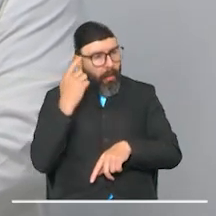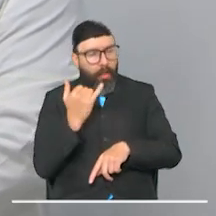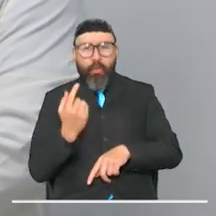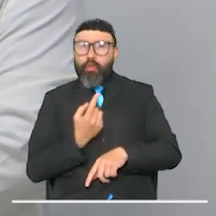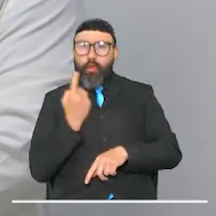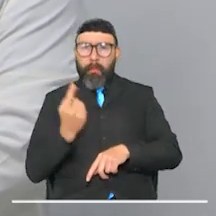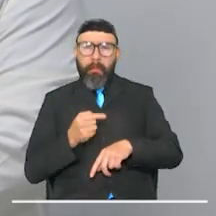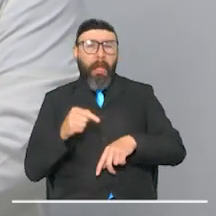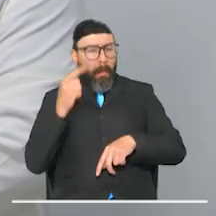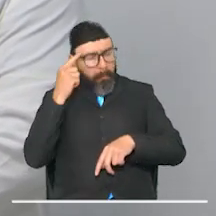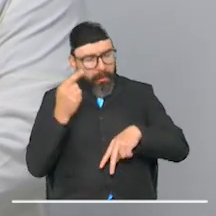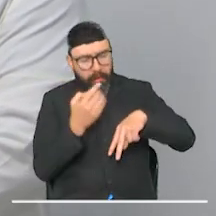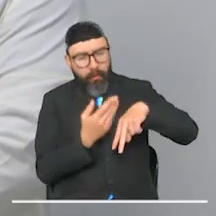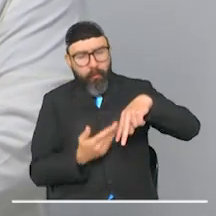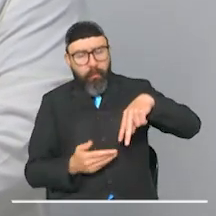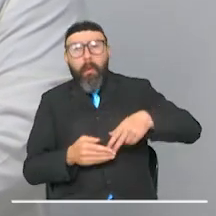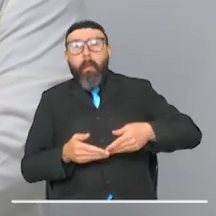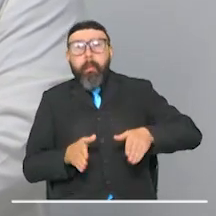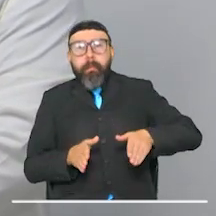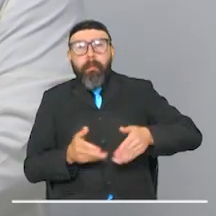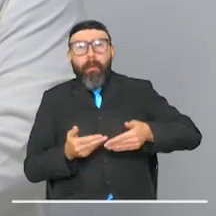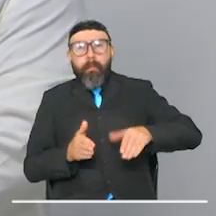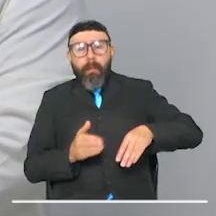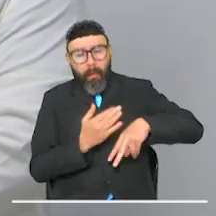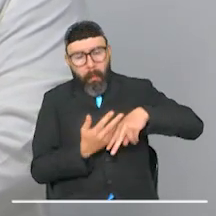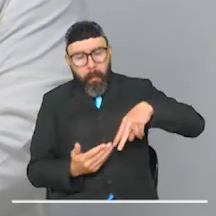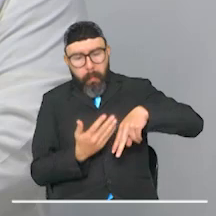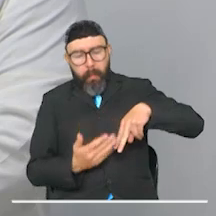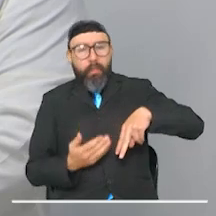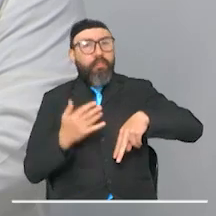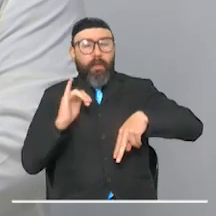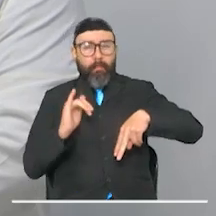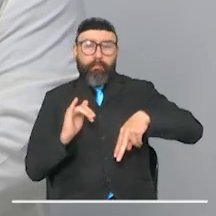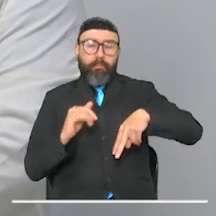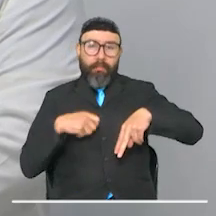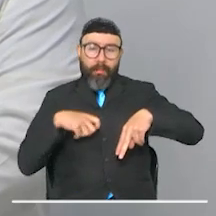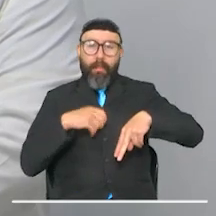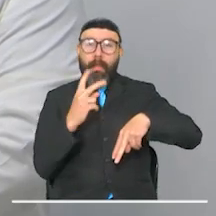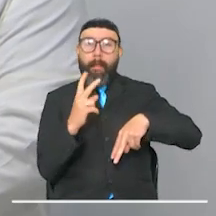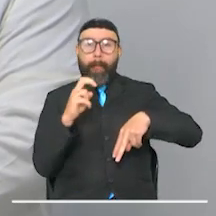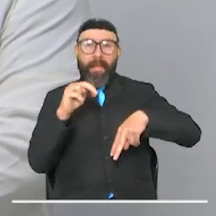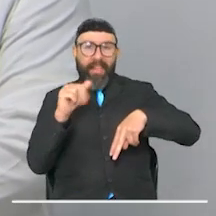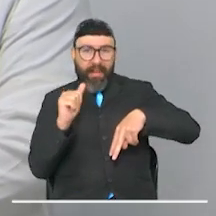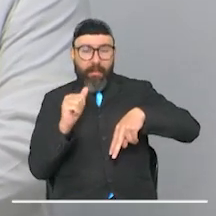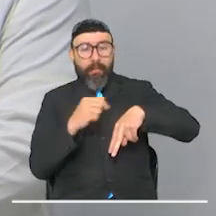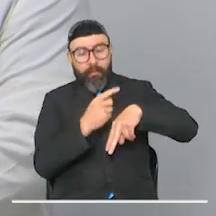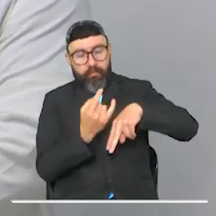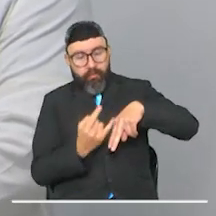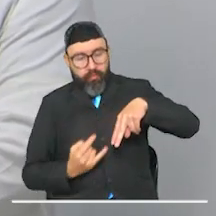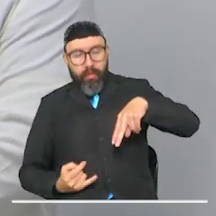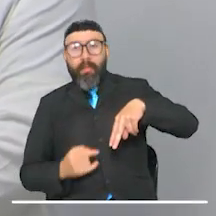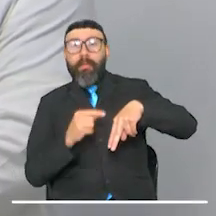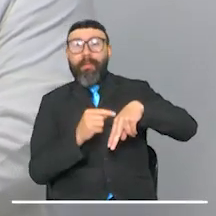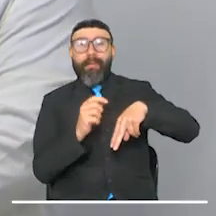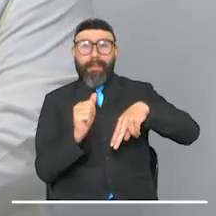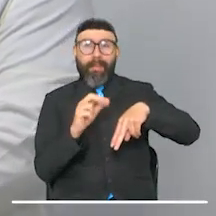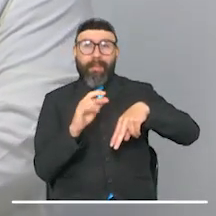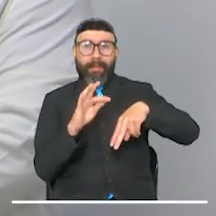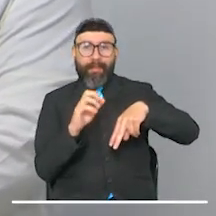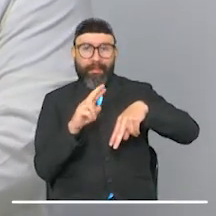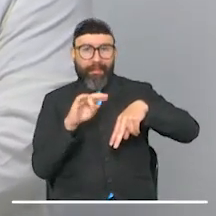en las venas pero resulta que hay más Entonces tenemos venas tenemos arterias tenemos un sistema